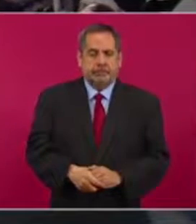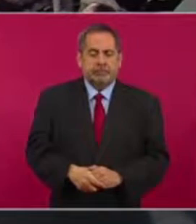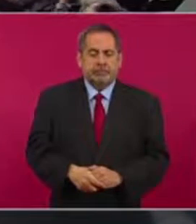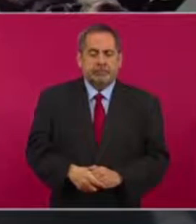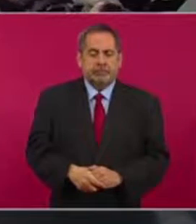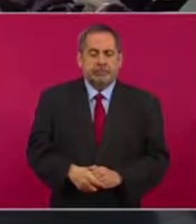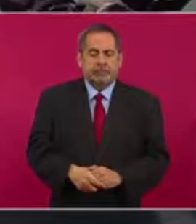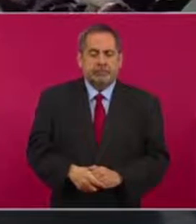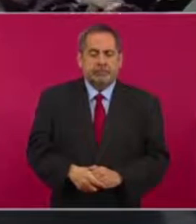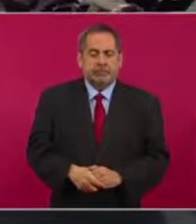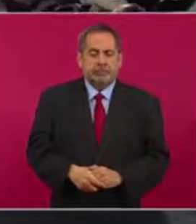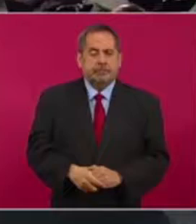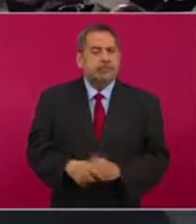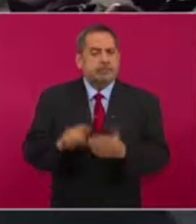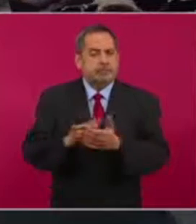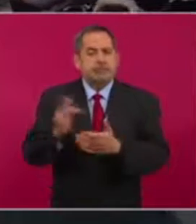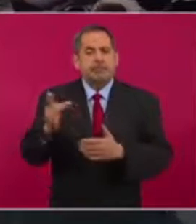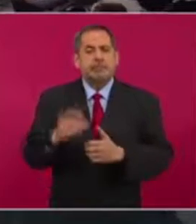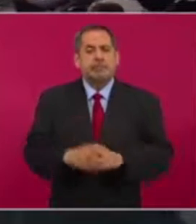Gracias.